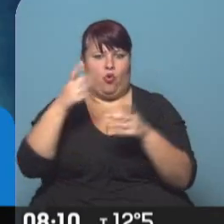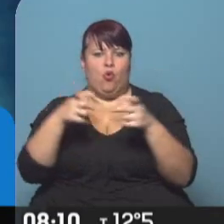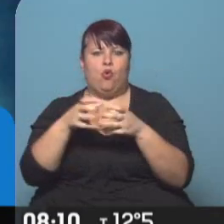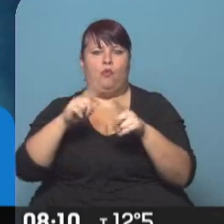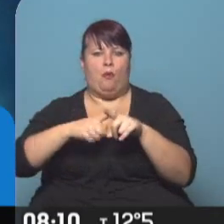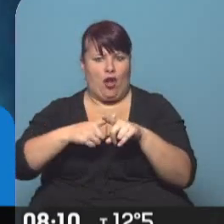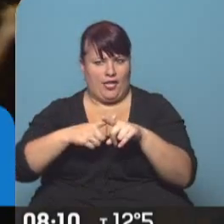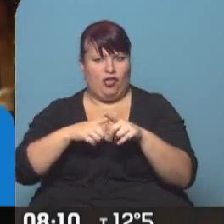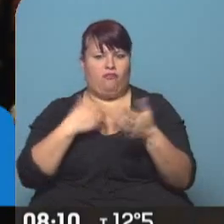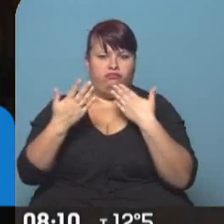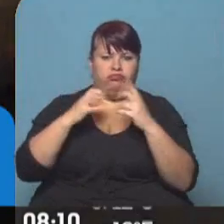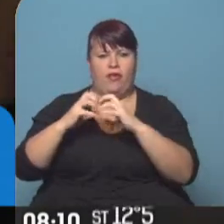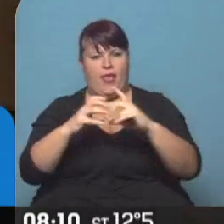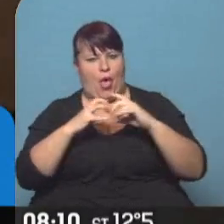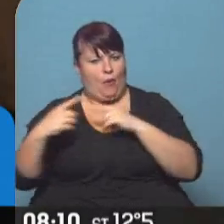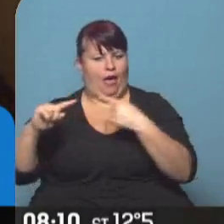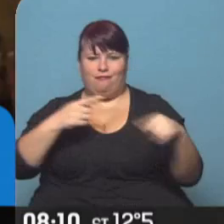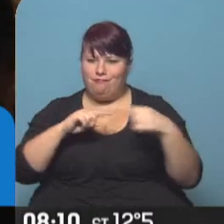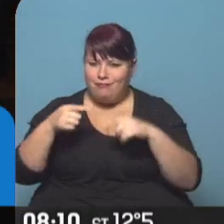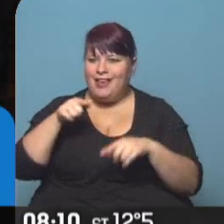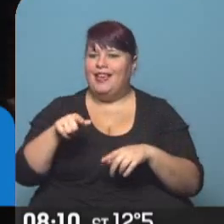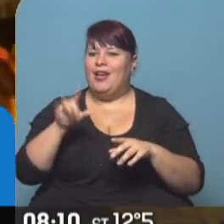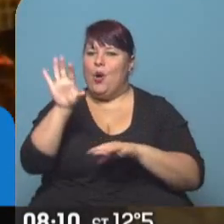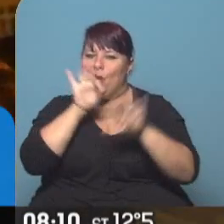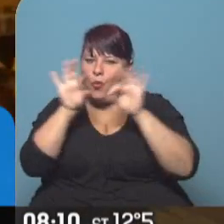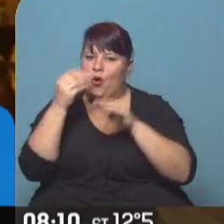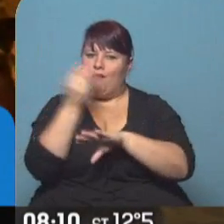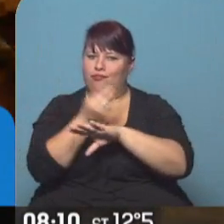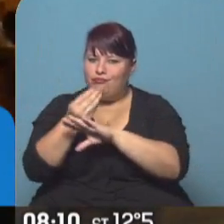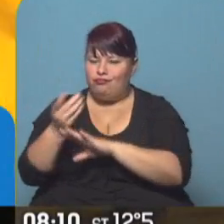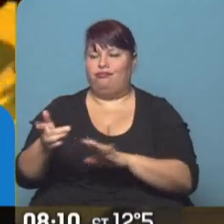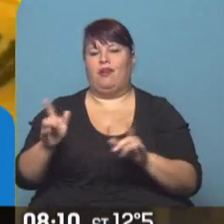político, deliberando, debatiendo, escogiendo sus dignatarios,